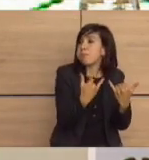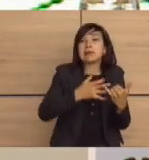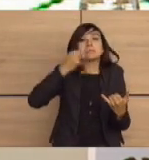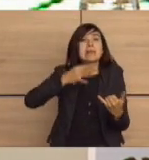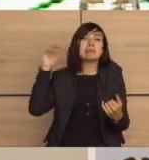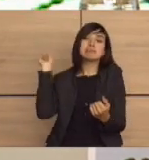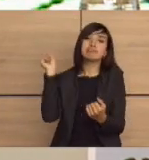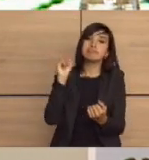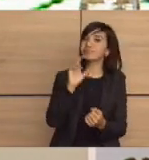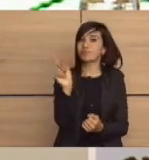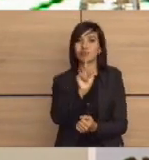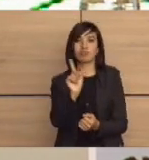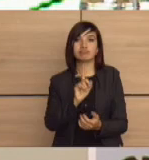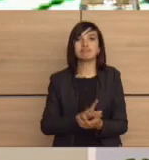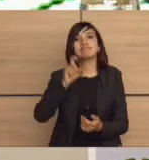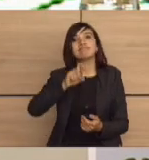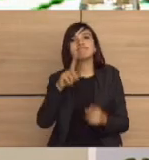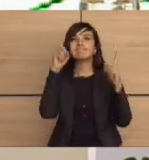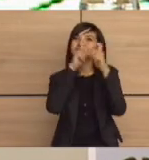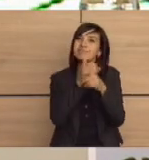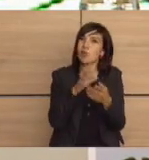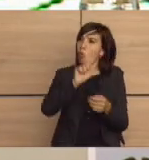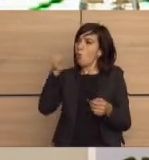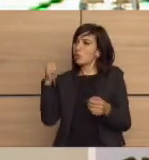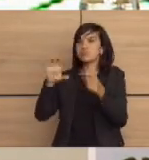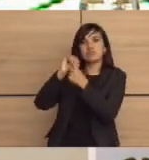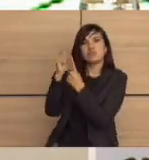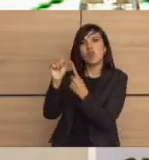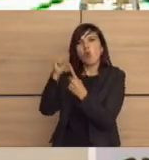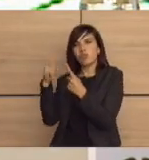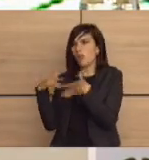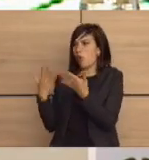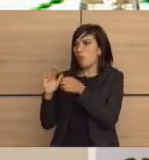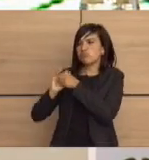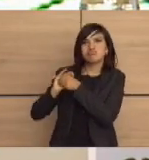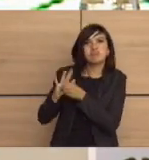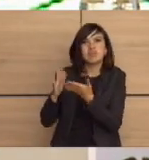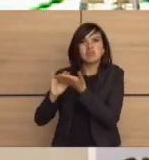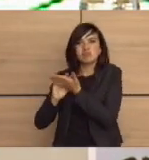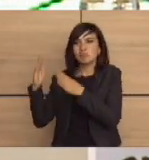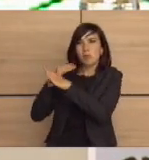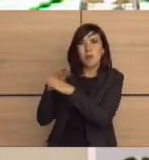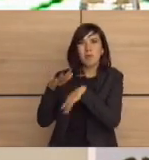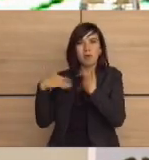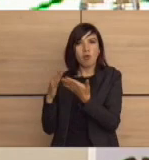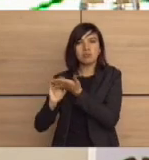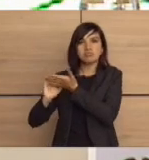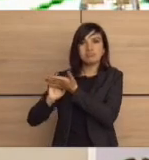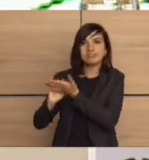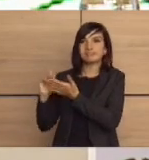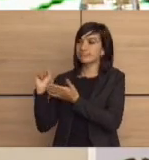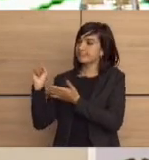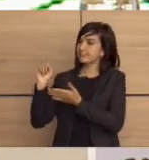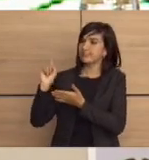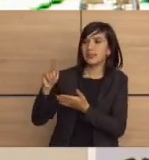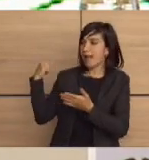otras sociedades vivieron y se arreglaron para vivir en conjunto y dieron paso a eso, a estar